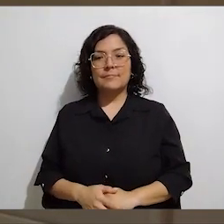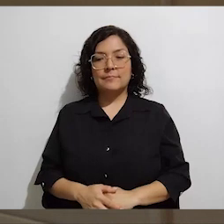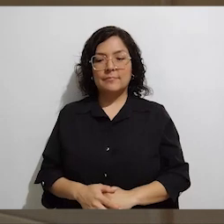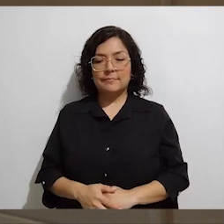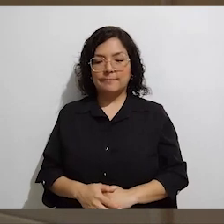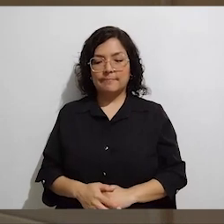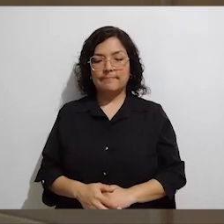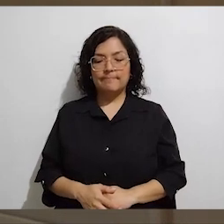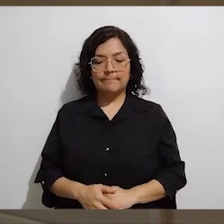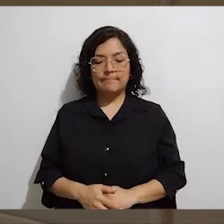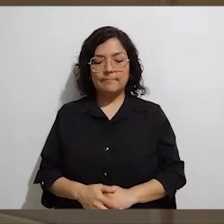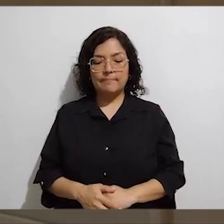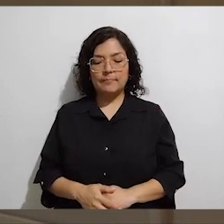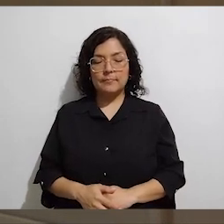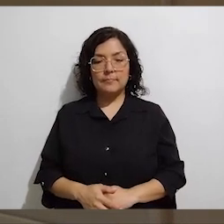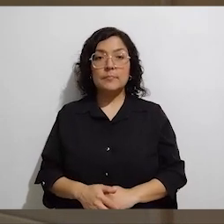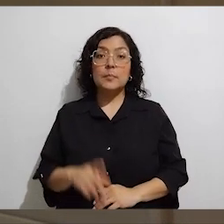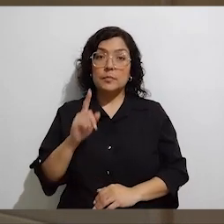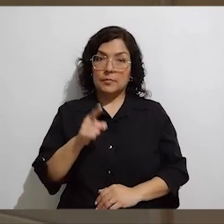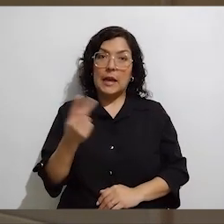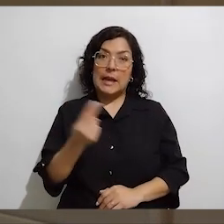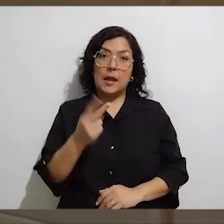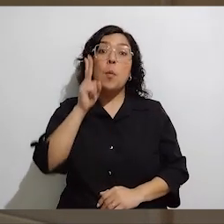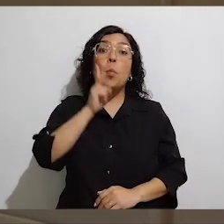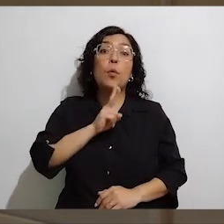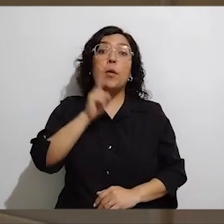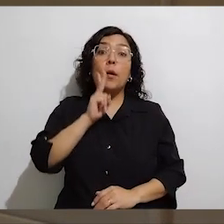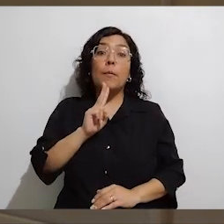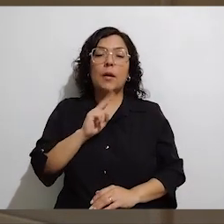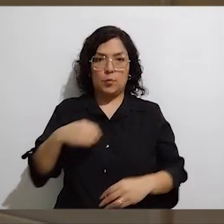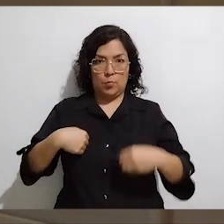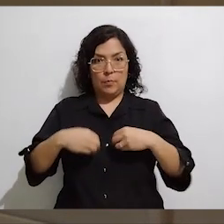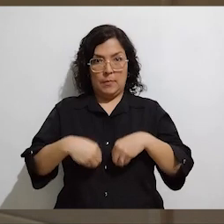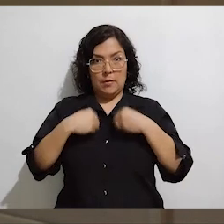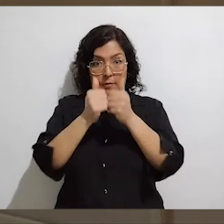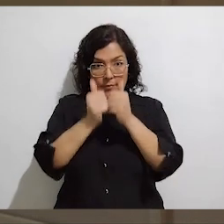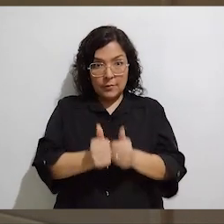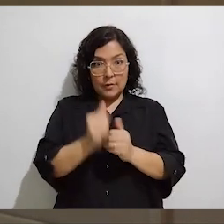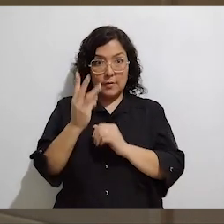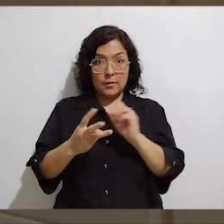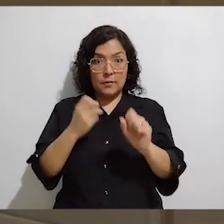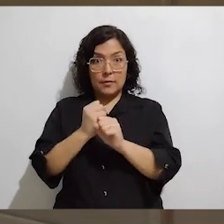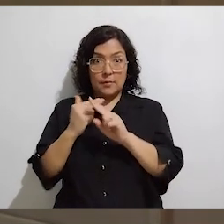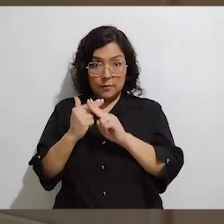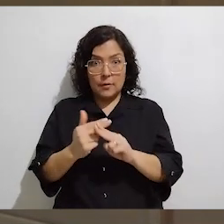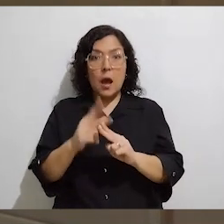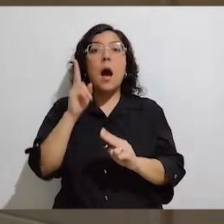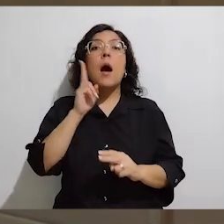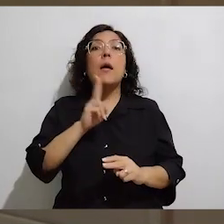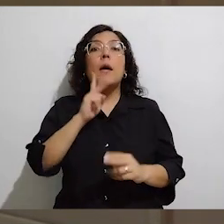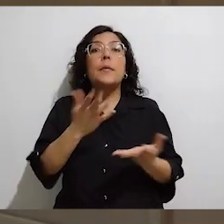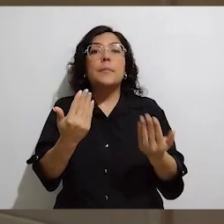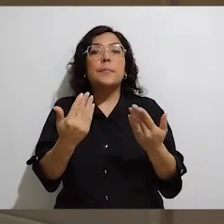personas que acrediten haber residido por más de 3 años en nuestra entidad federativa en el estado